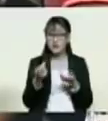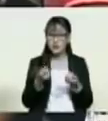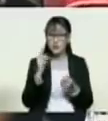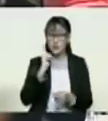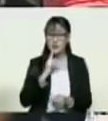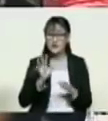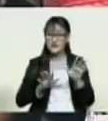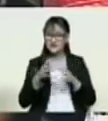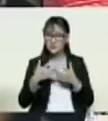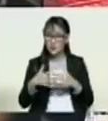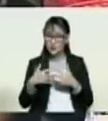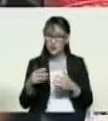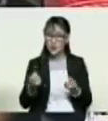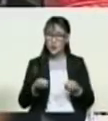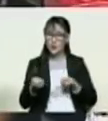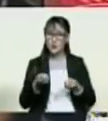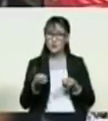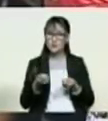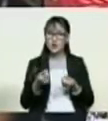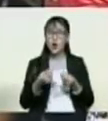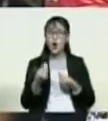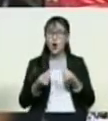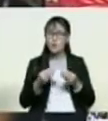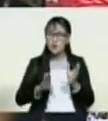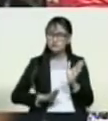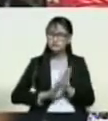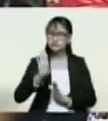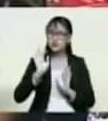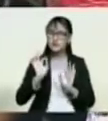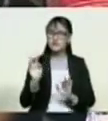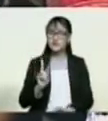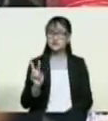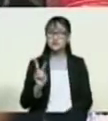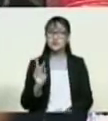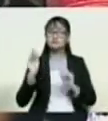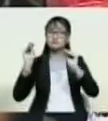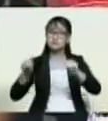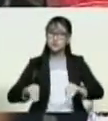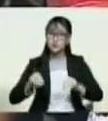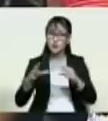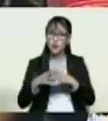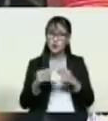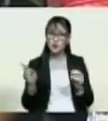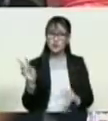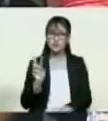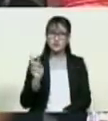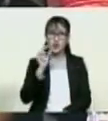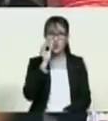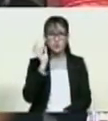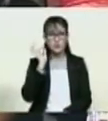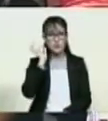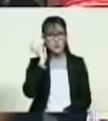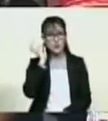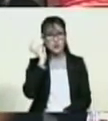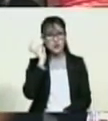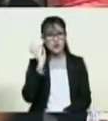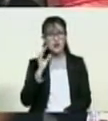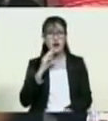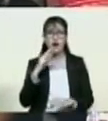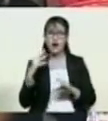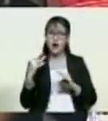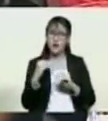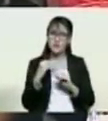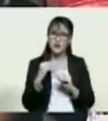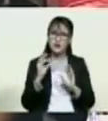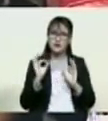con los 15 motores económicos, cómo sacar adelante a Venezuela. Y por eso el llamado a todos y a todos, los venezolanos y las venezolanas, a que